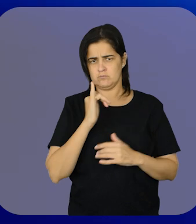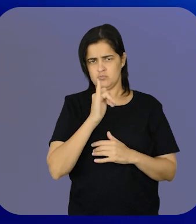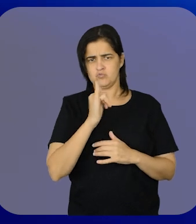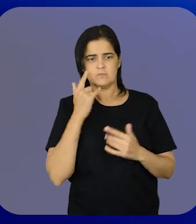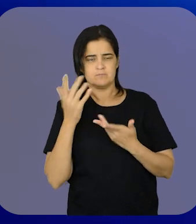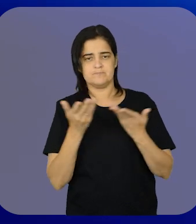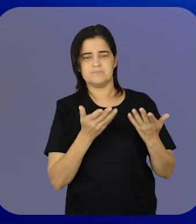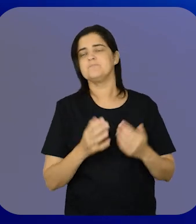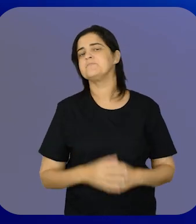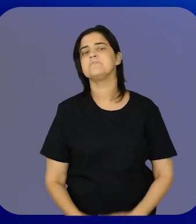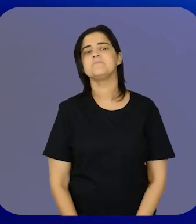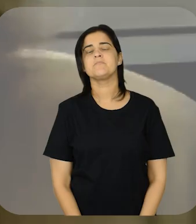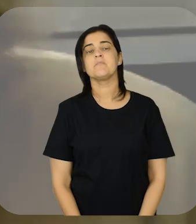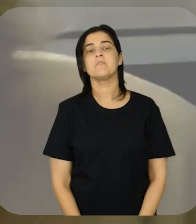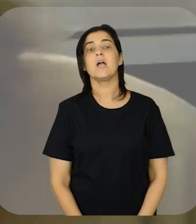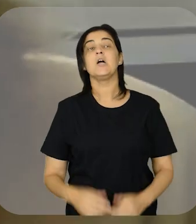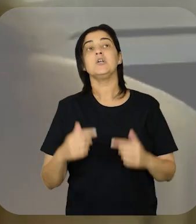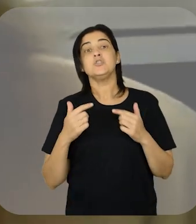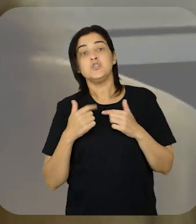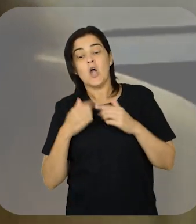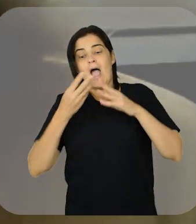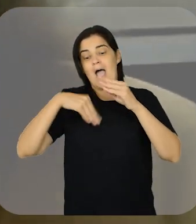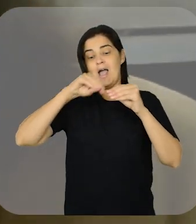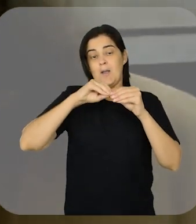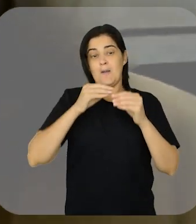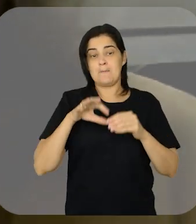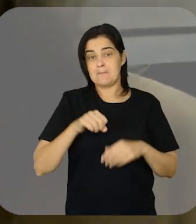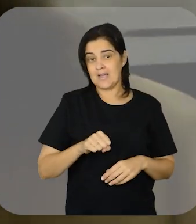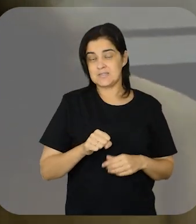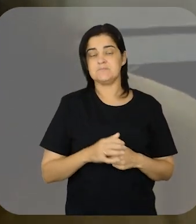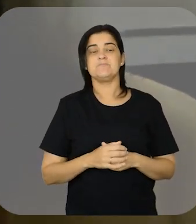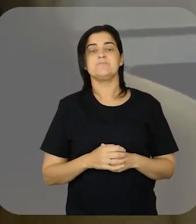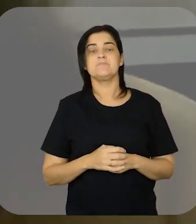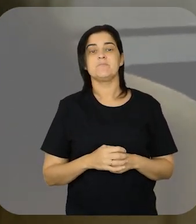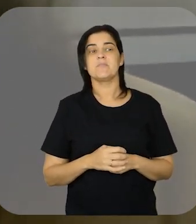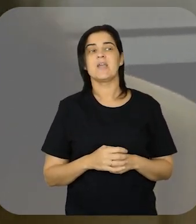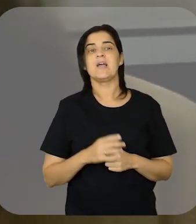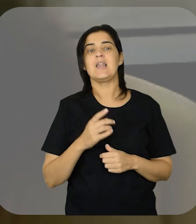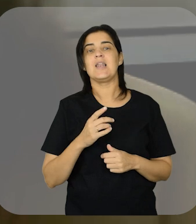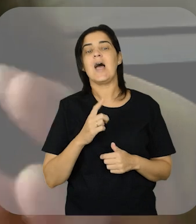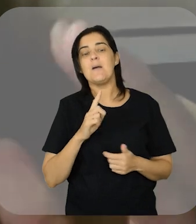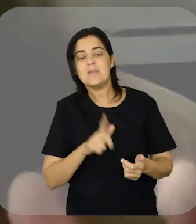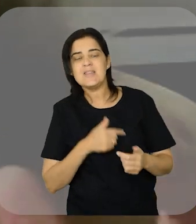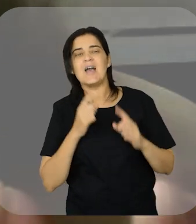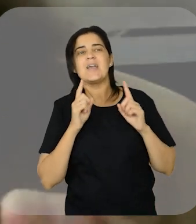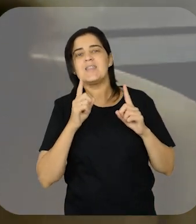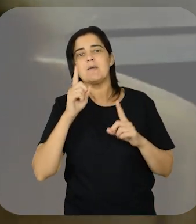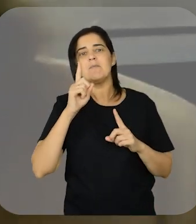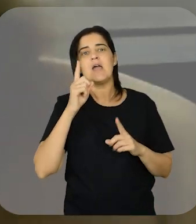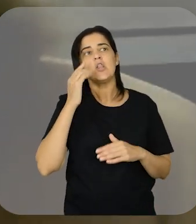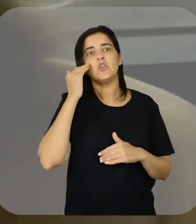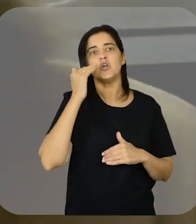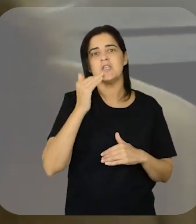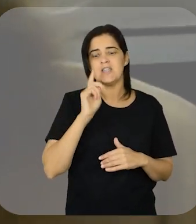no, adelante. Y yo agregaría algo más, la habilidad que tiene que tener el